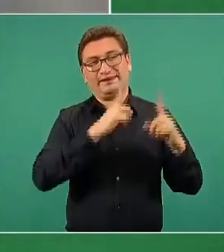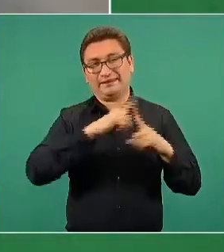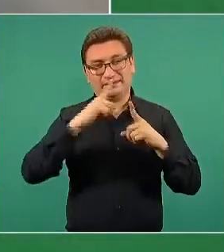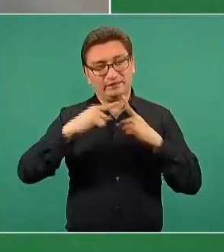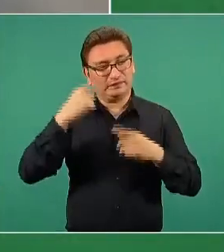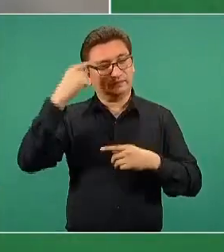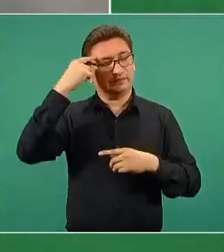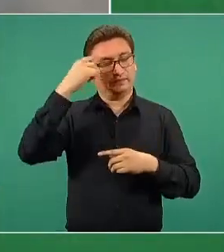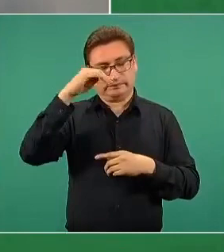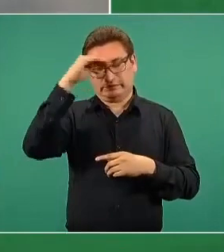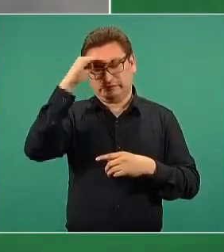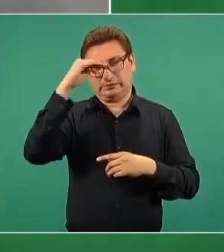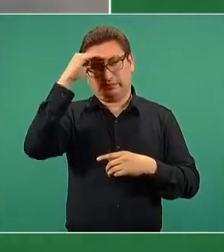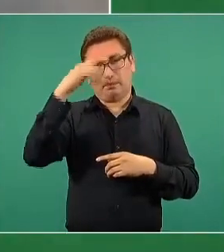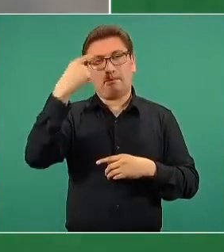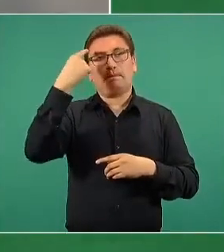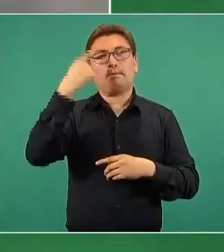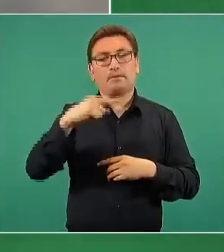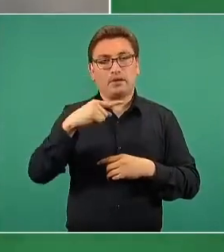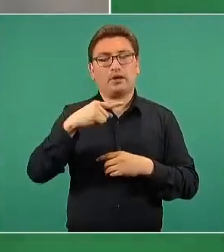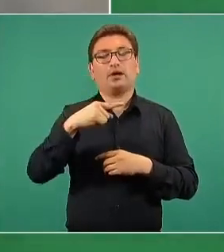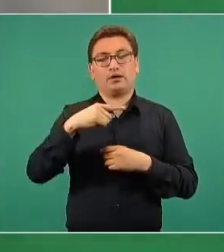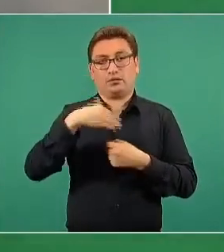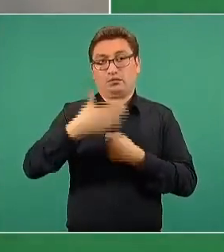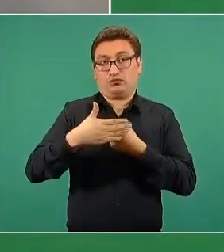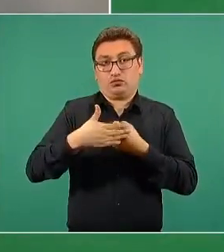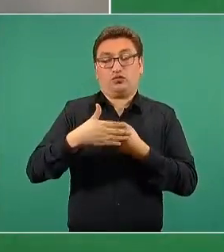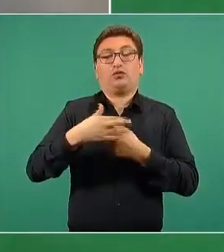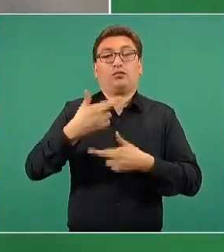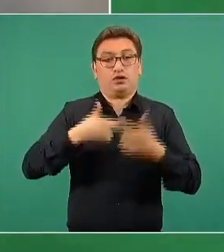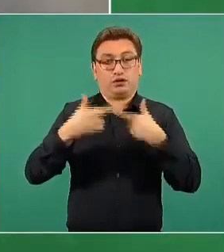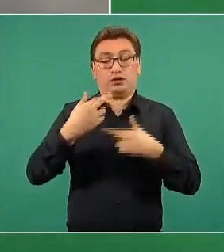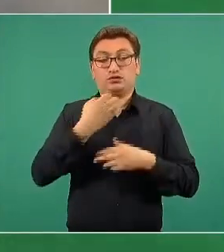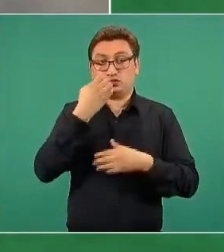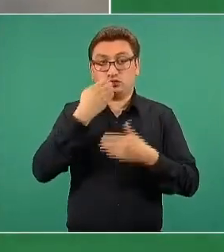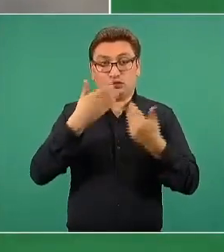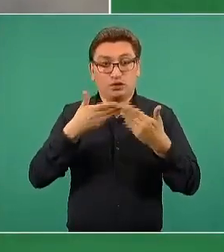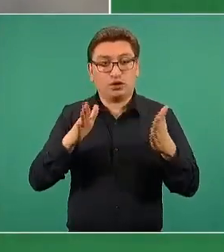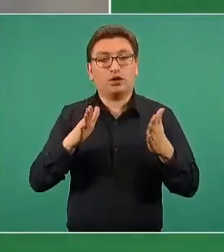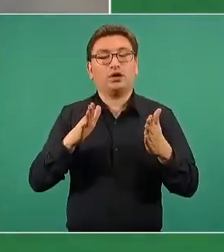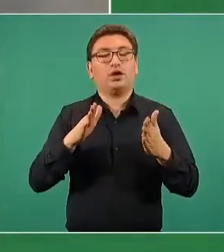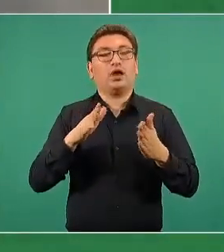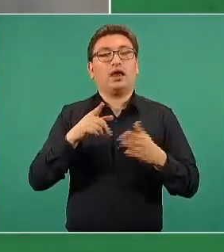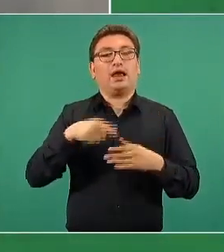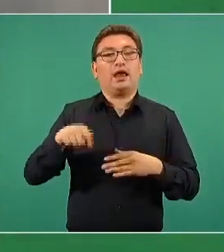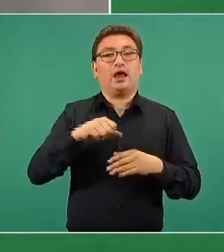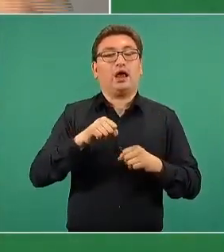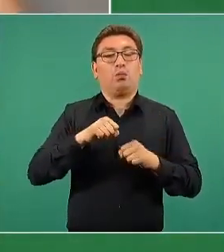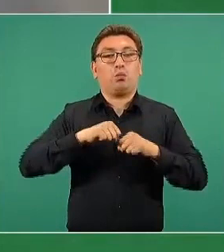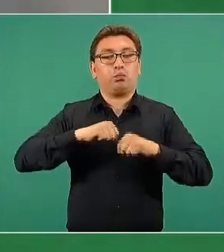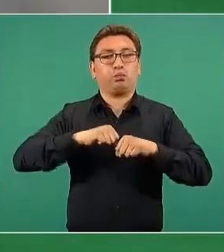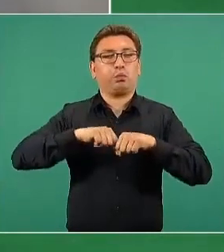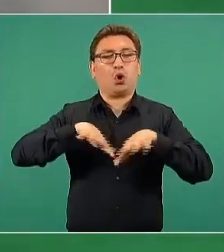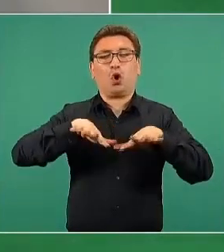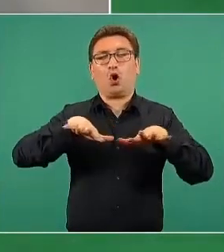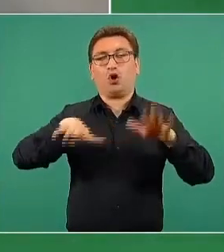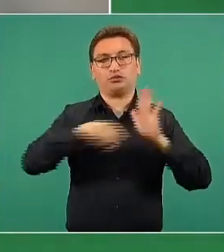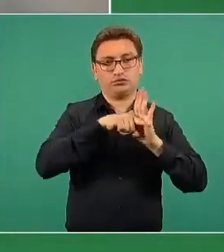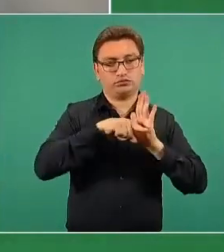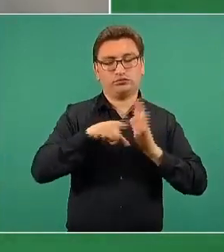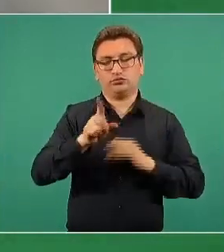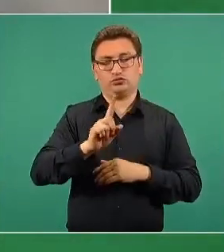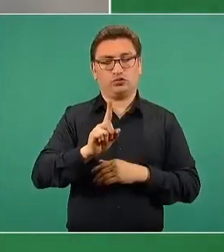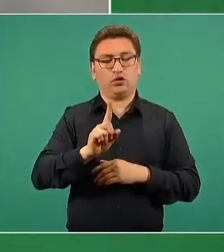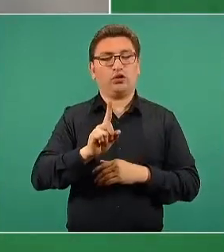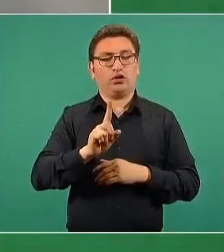para que el regreso a clases no tenga un impacto negativo en